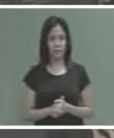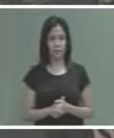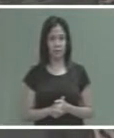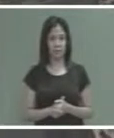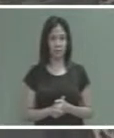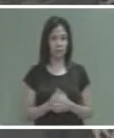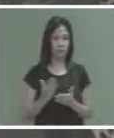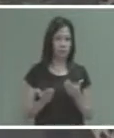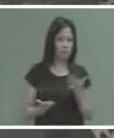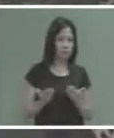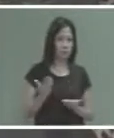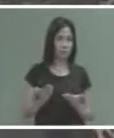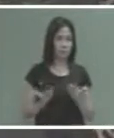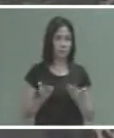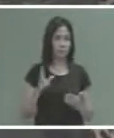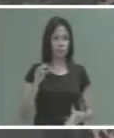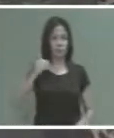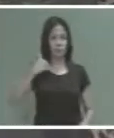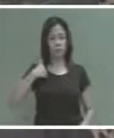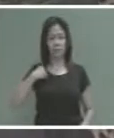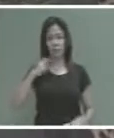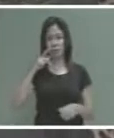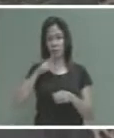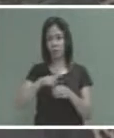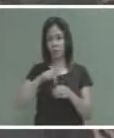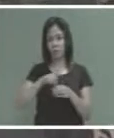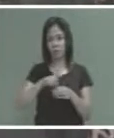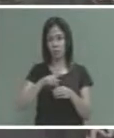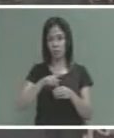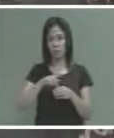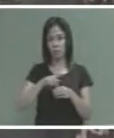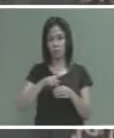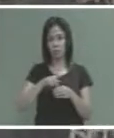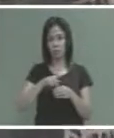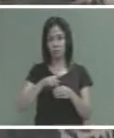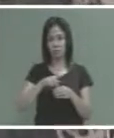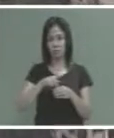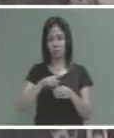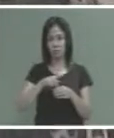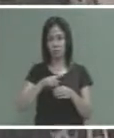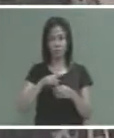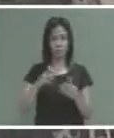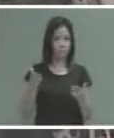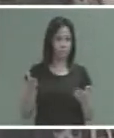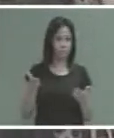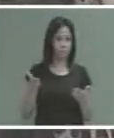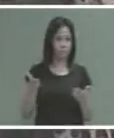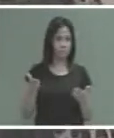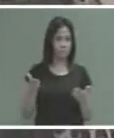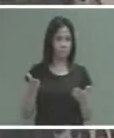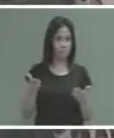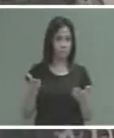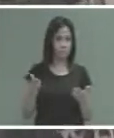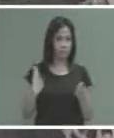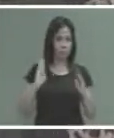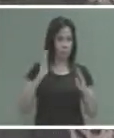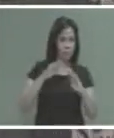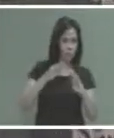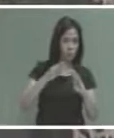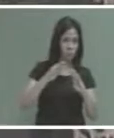que quizás de no haber tenido las oportunidades ni los sabios consejos a